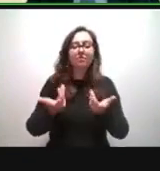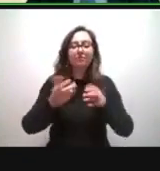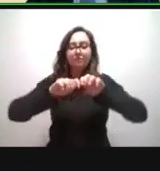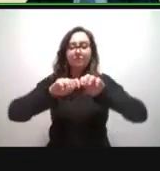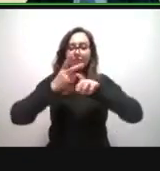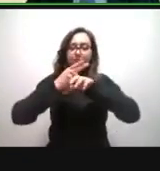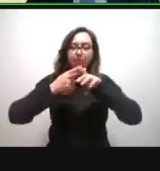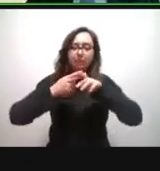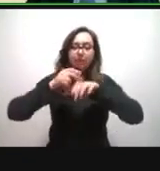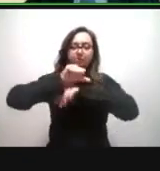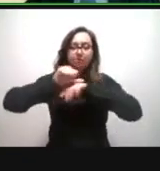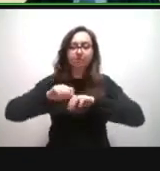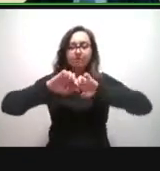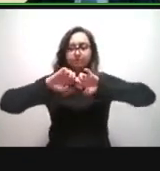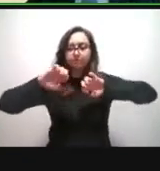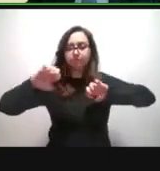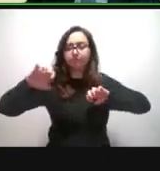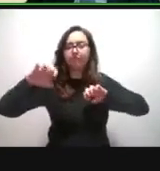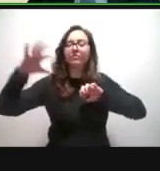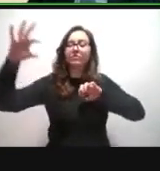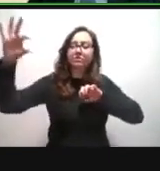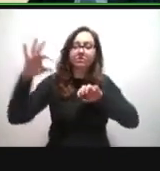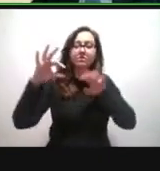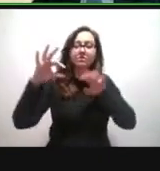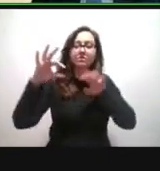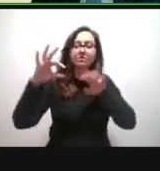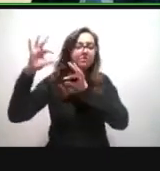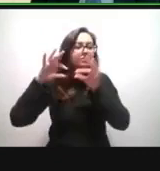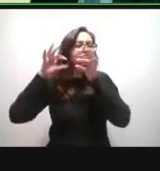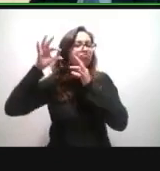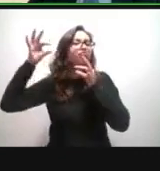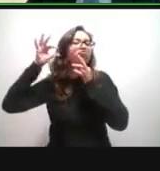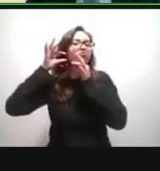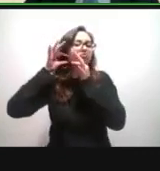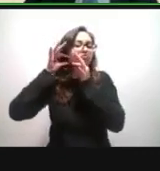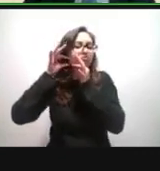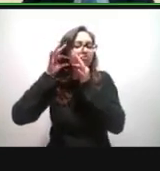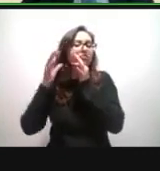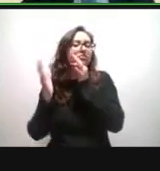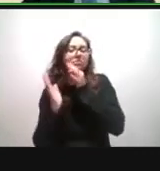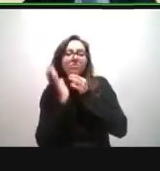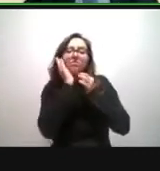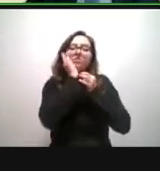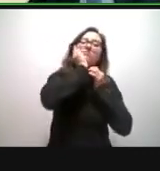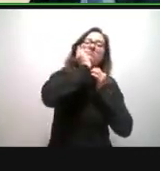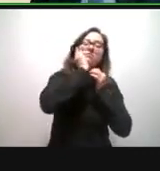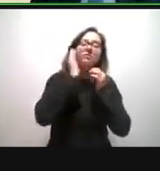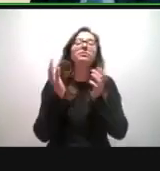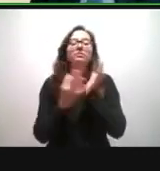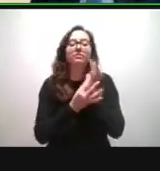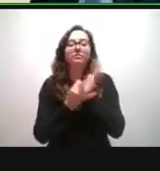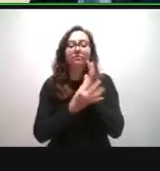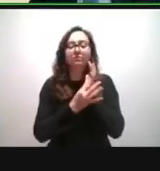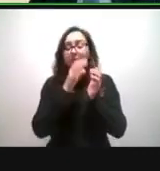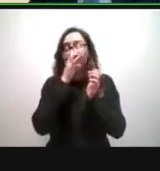lugar e inmovilizarlos con una placa. Vigilar la posible existencia de una fractura dentoalveolar, que